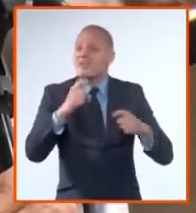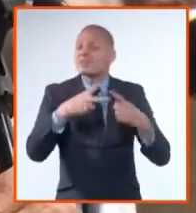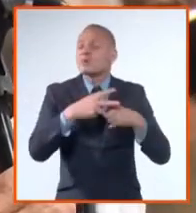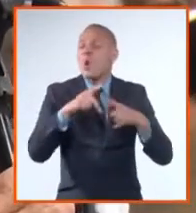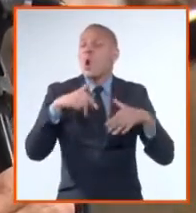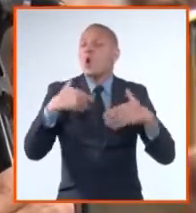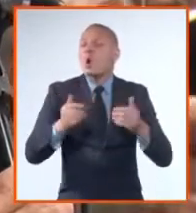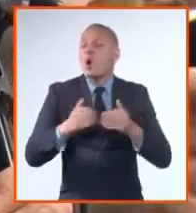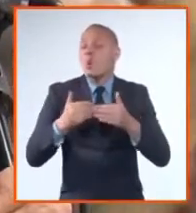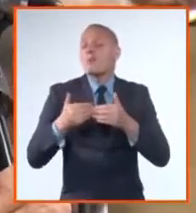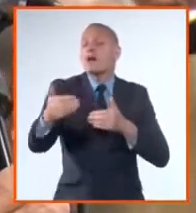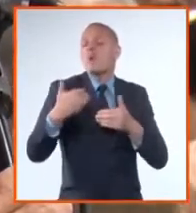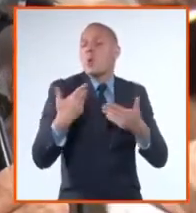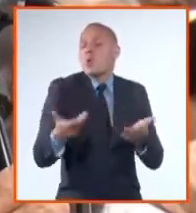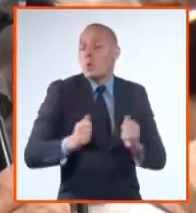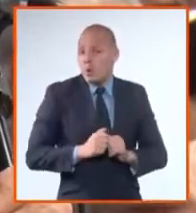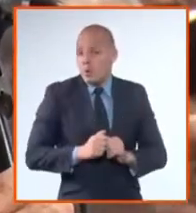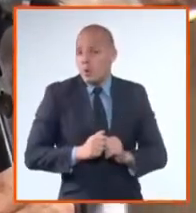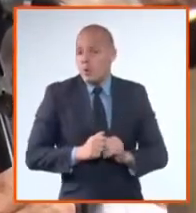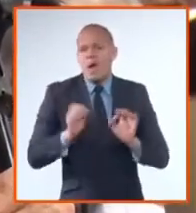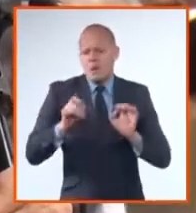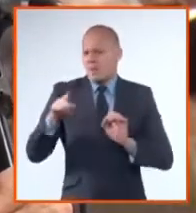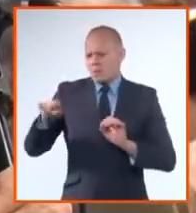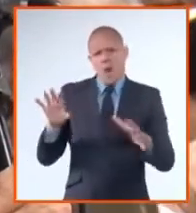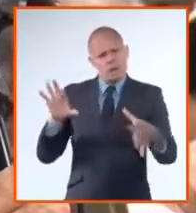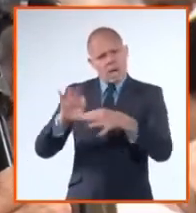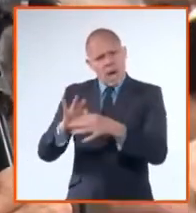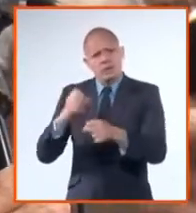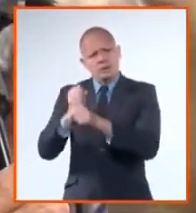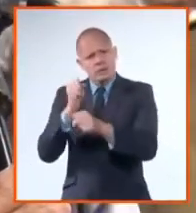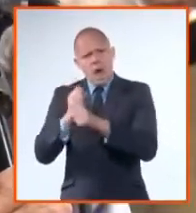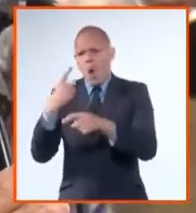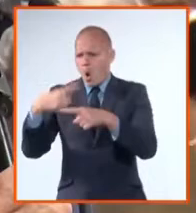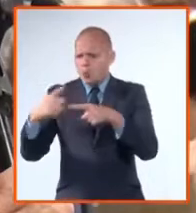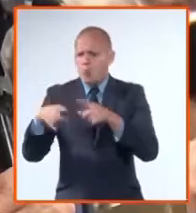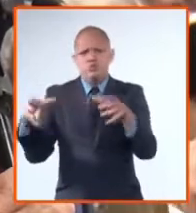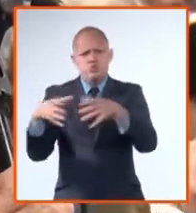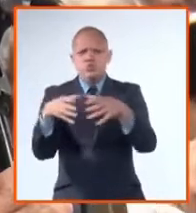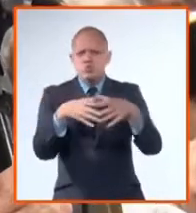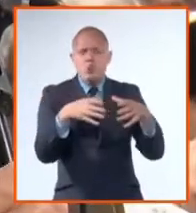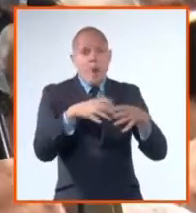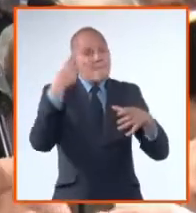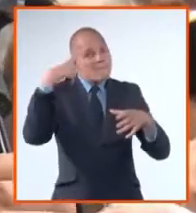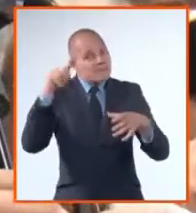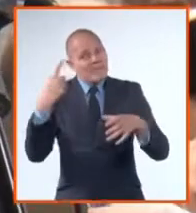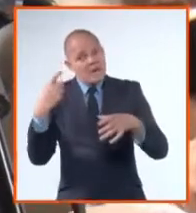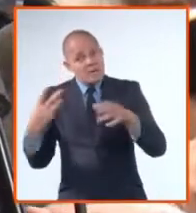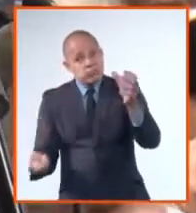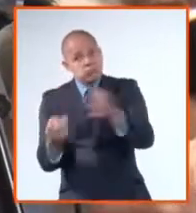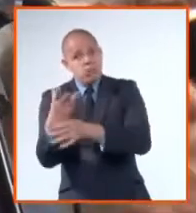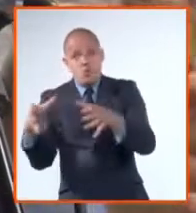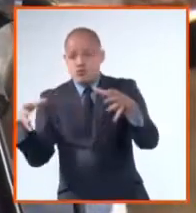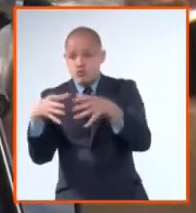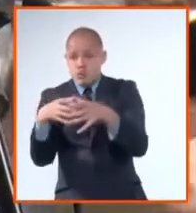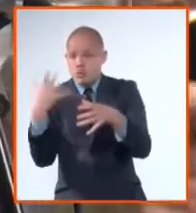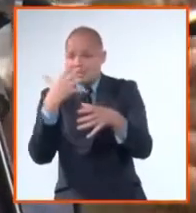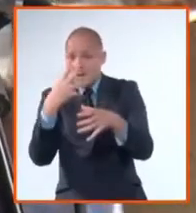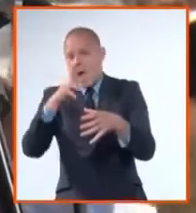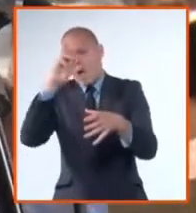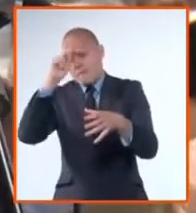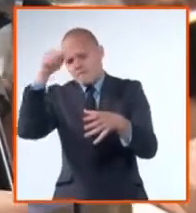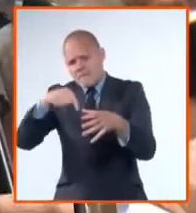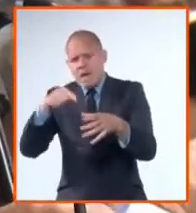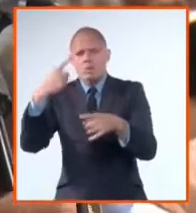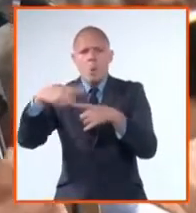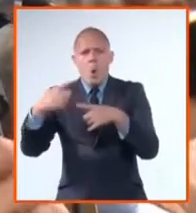especialidades. Me atrevo a decir que va a haber un grupo, formar un grupo de alguna forma para ayudar